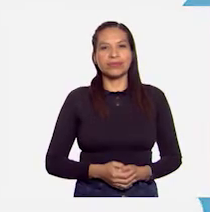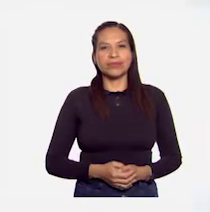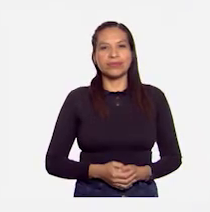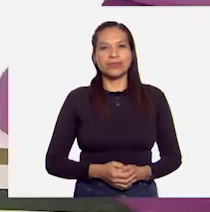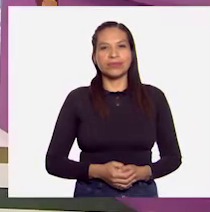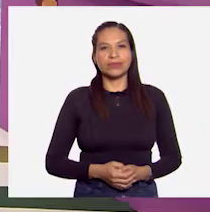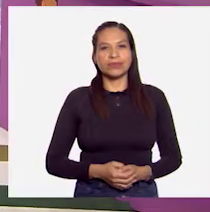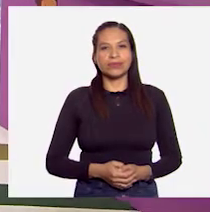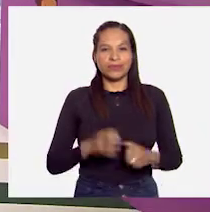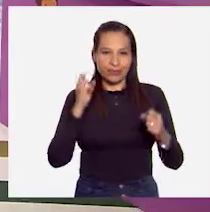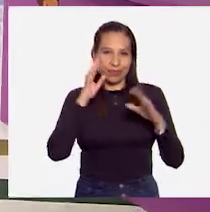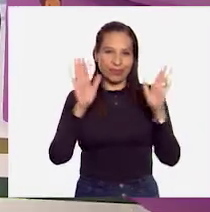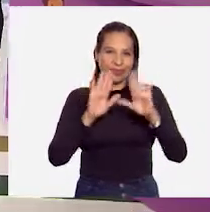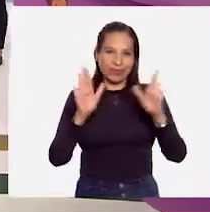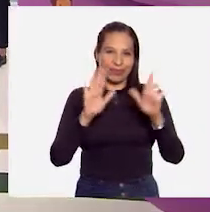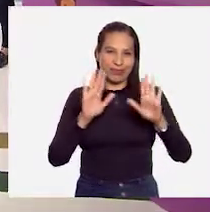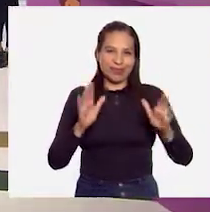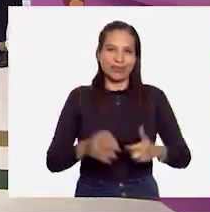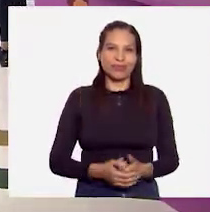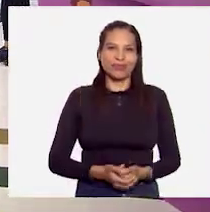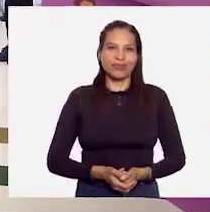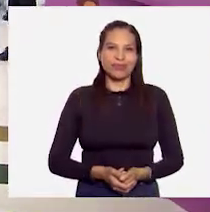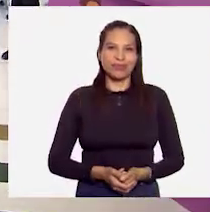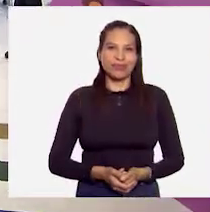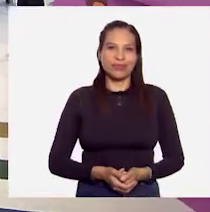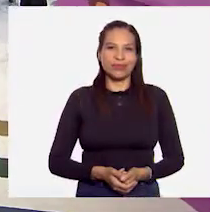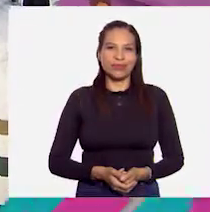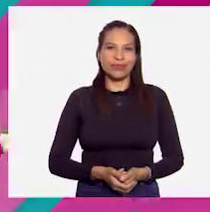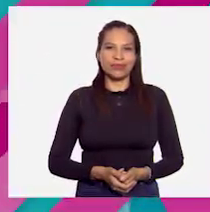aprendeencasa.cep.gob.mx. ¡Nos vemos!